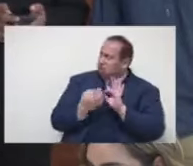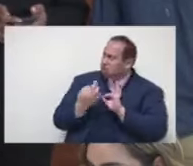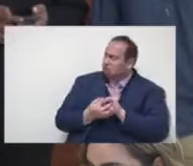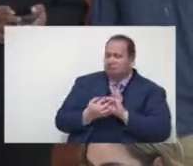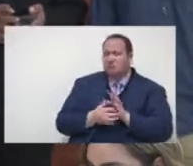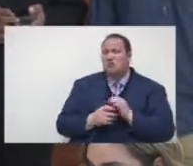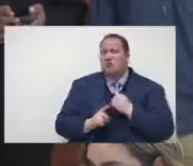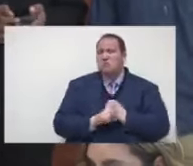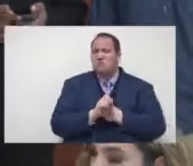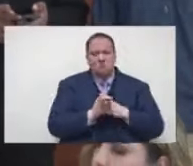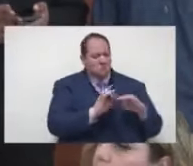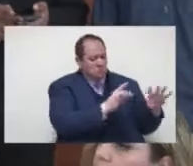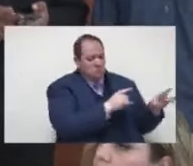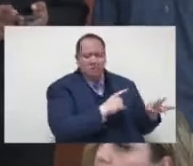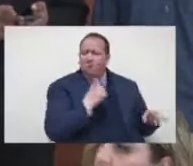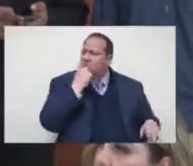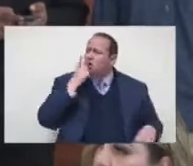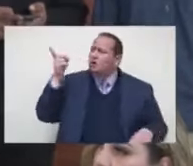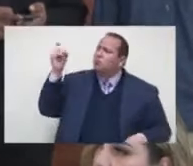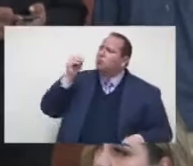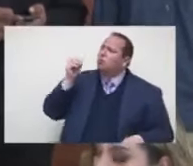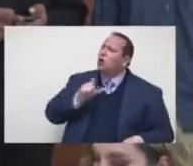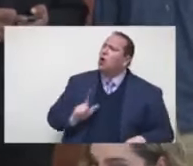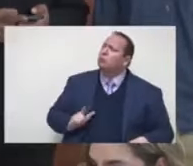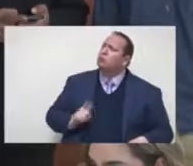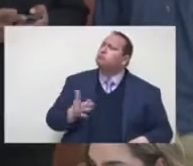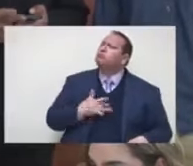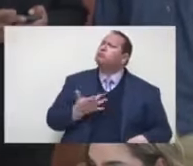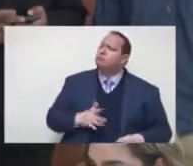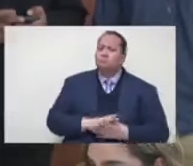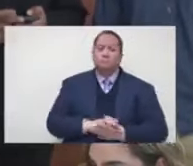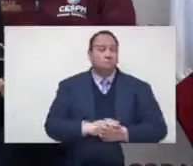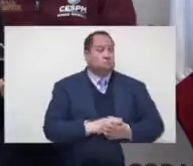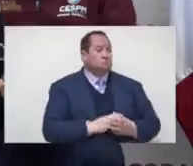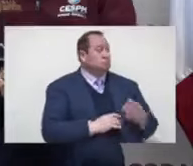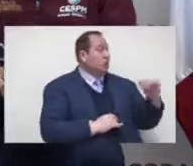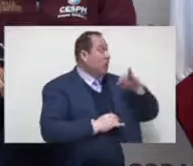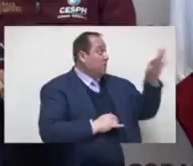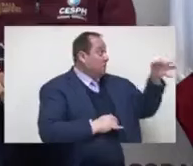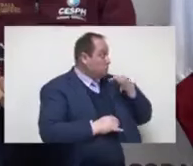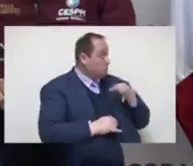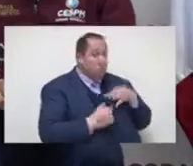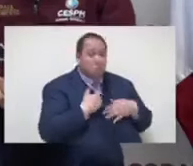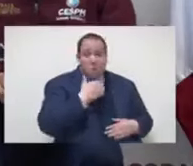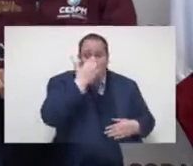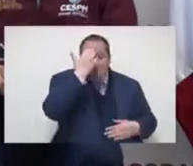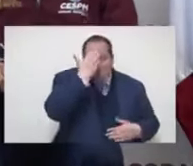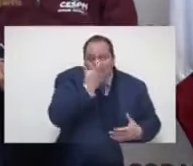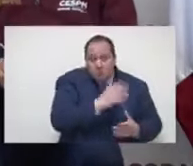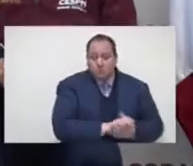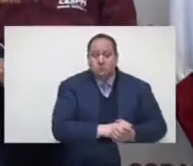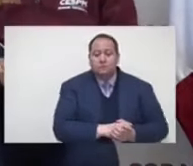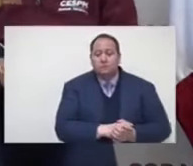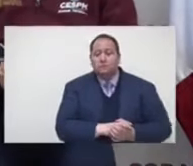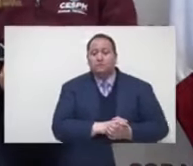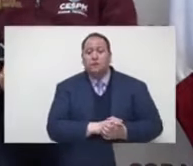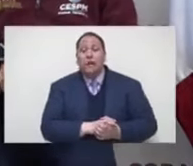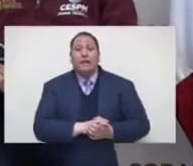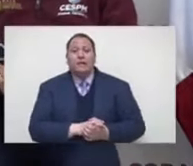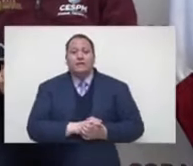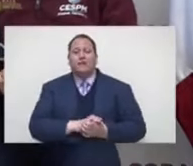que han tenido problemas, no sé si cuál es la postura del gobierno. Desconozco la información que me das. De hecho, el